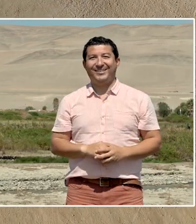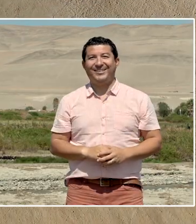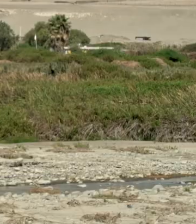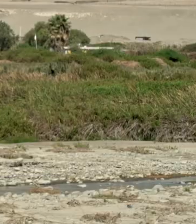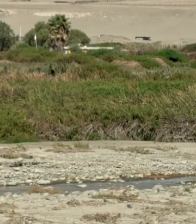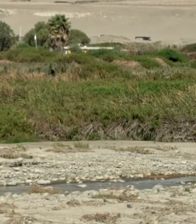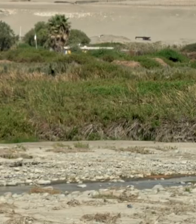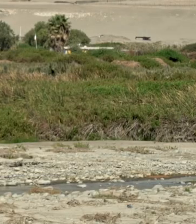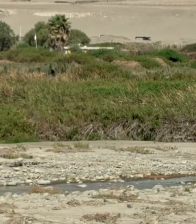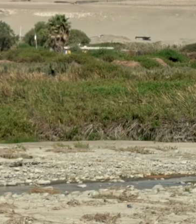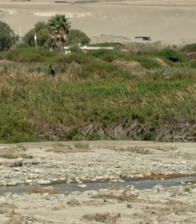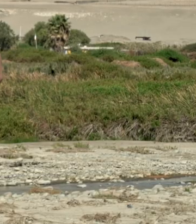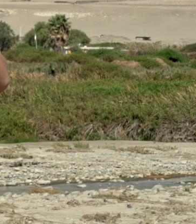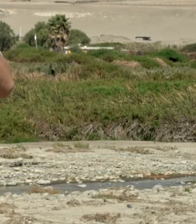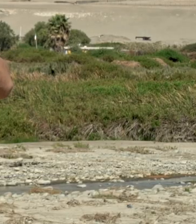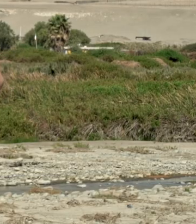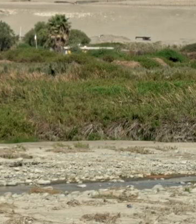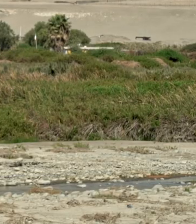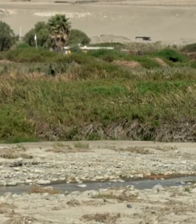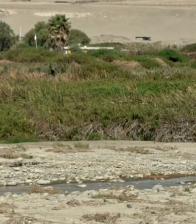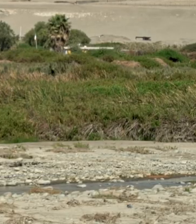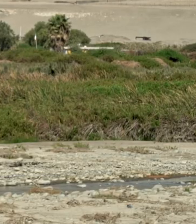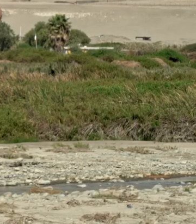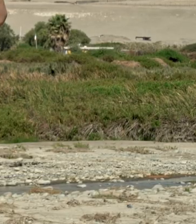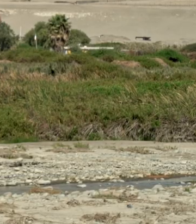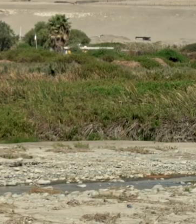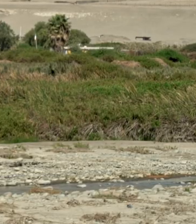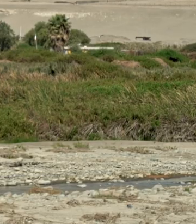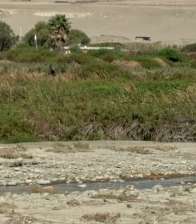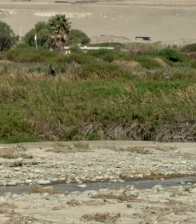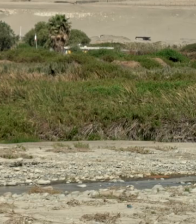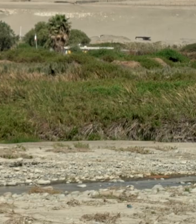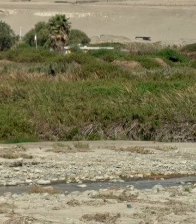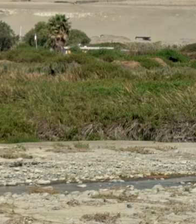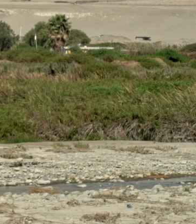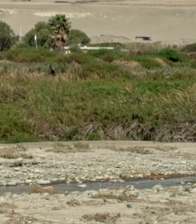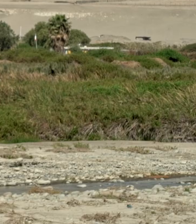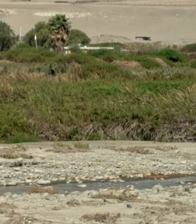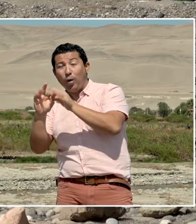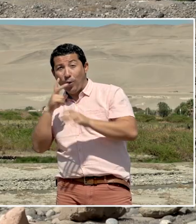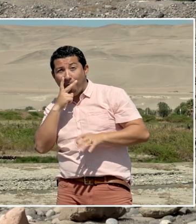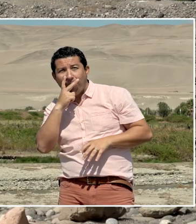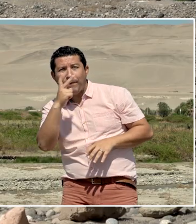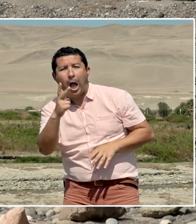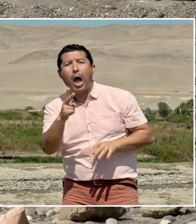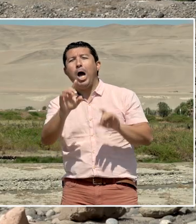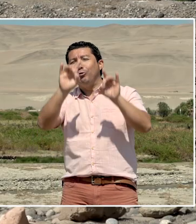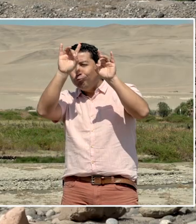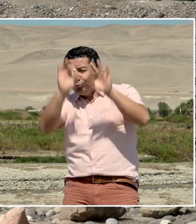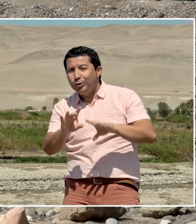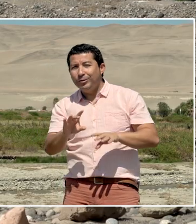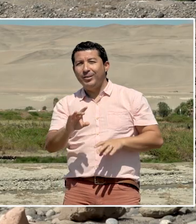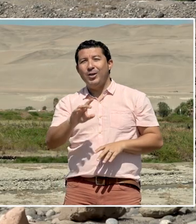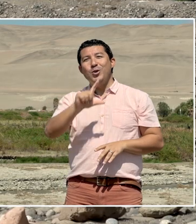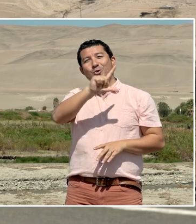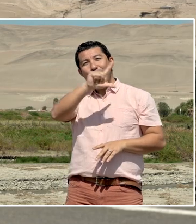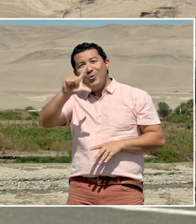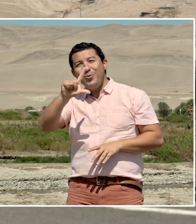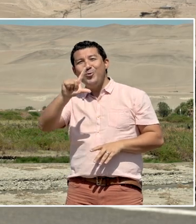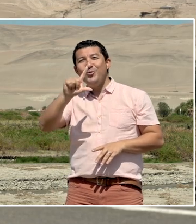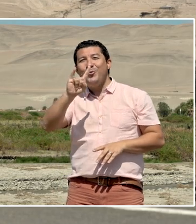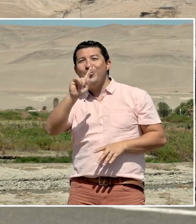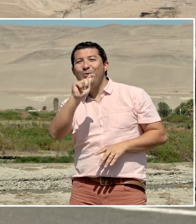por sus rasgos geométricos y uniformidad estos geoglifos hoy son conocidos como el